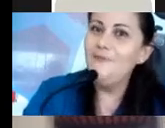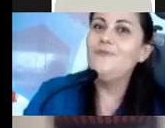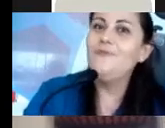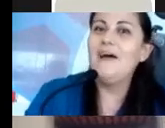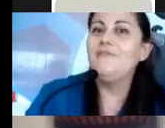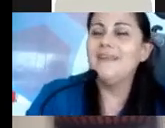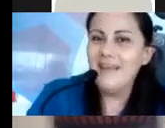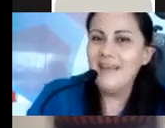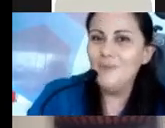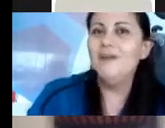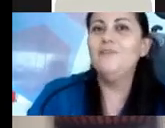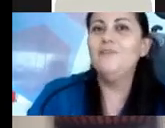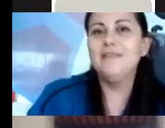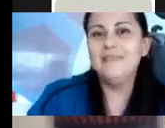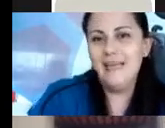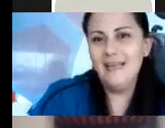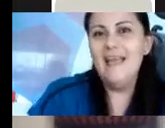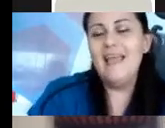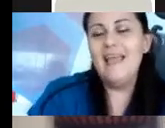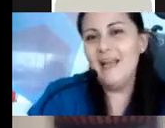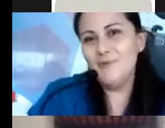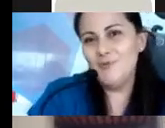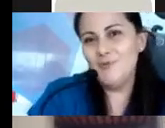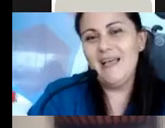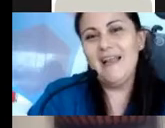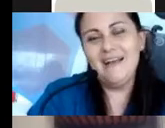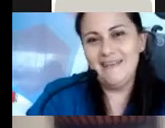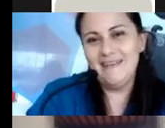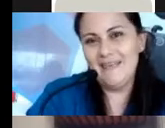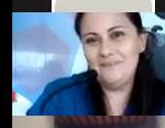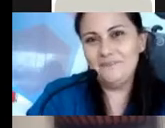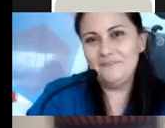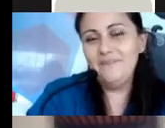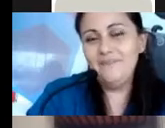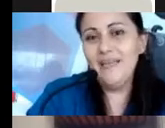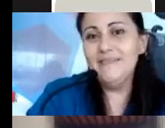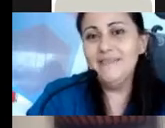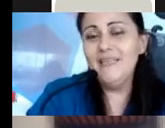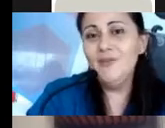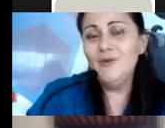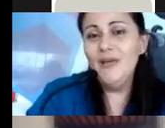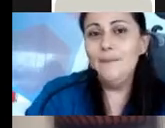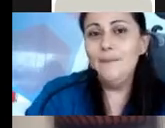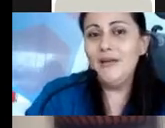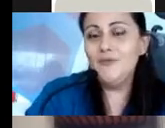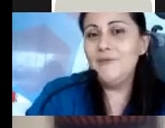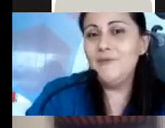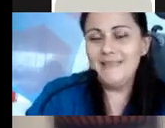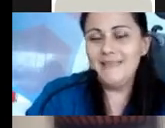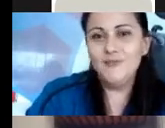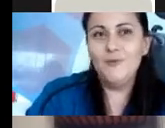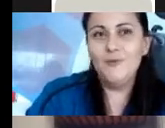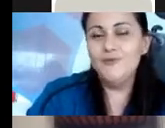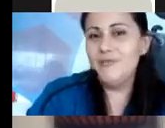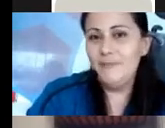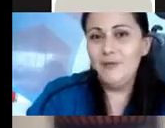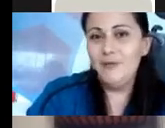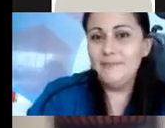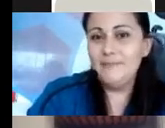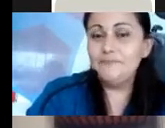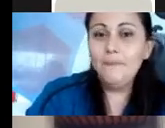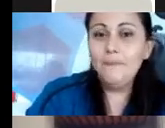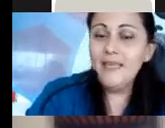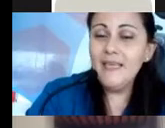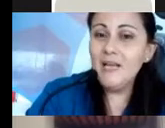a afectar o me va a influenciar en la postura de la cabeza. He tenido varios fisiatras o varios